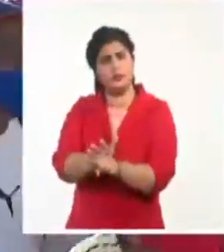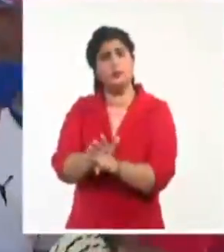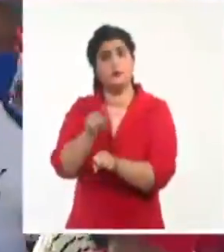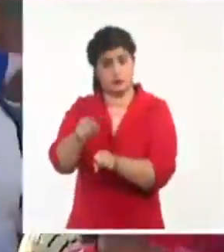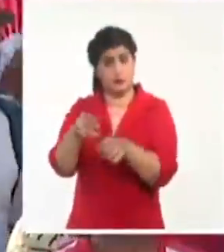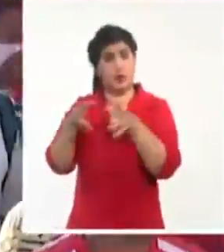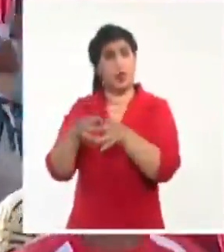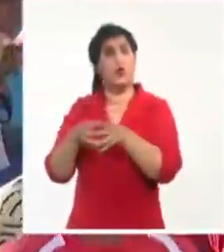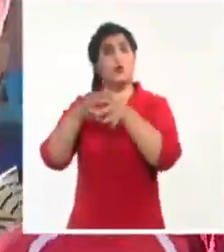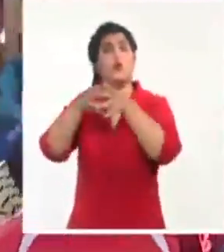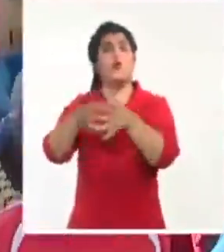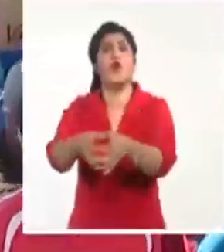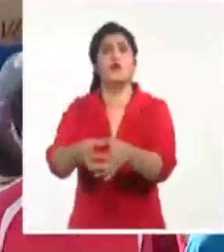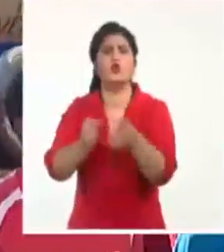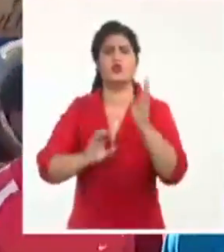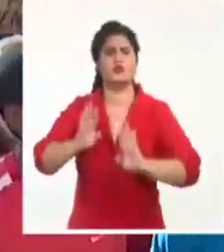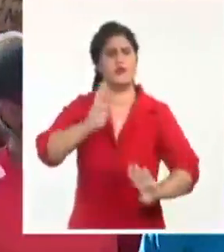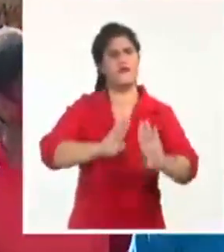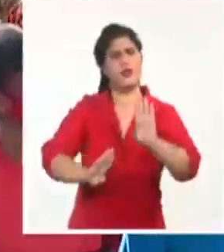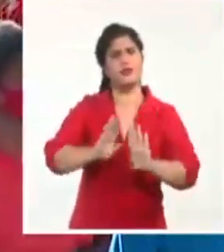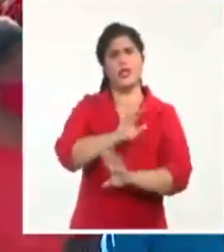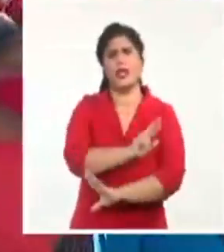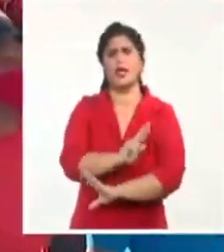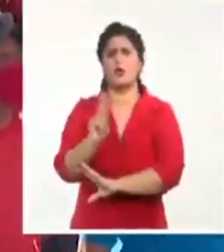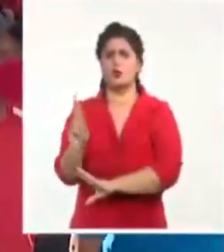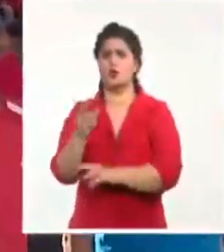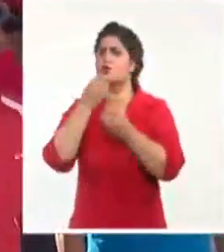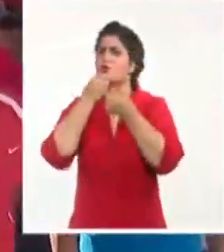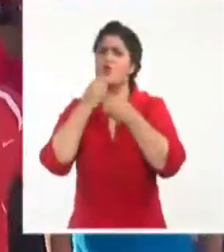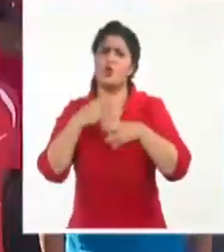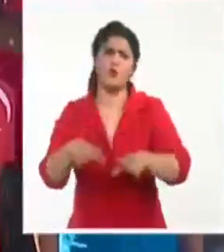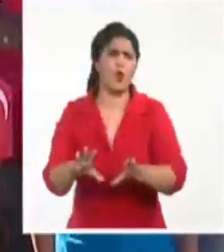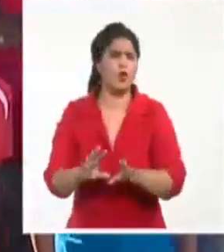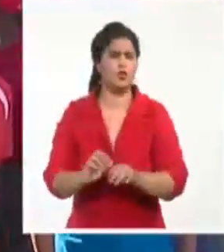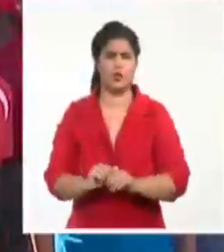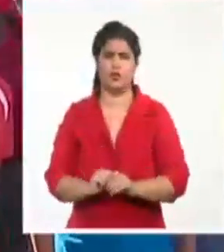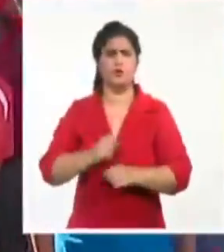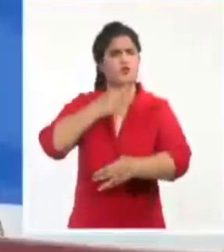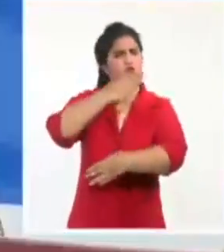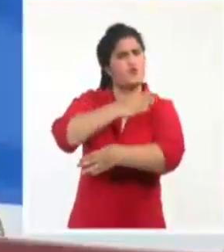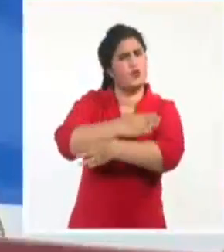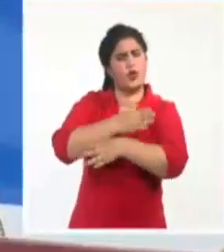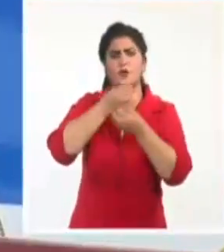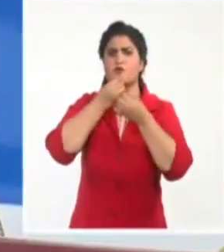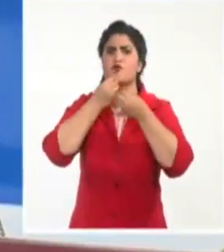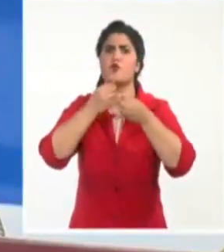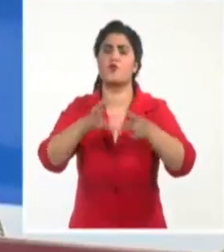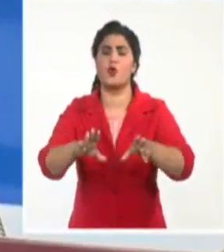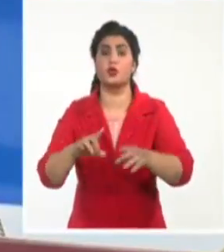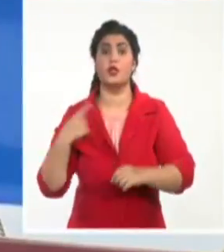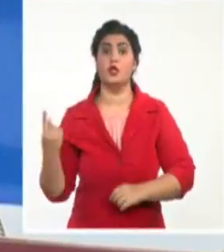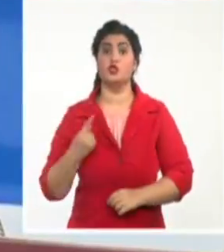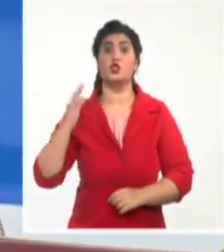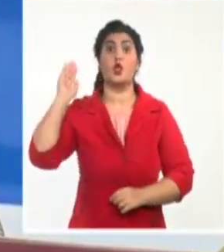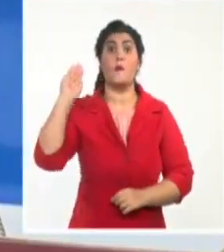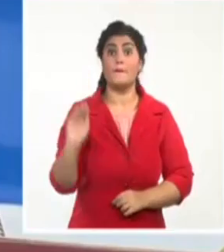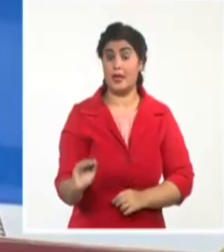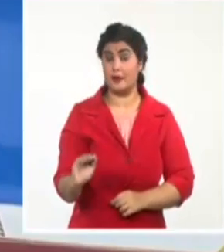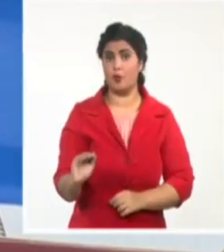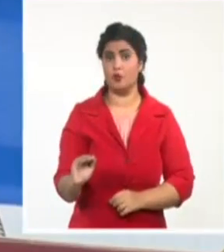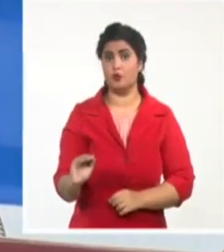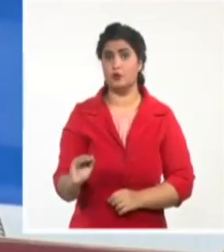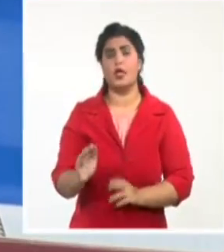Porque nuestro sistema de salud perfeccione sus servicios y logre en los próximos meses